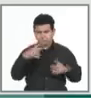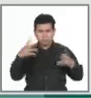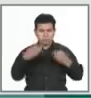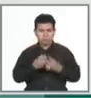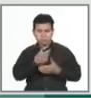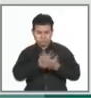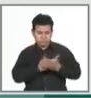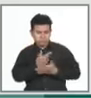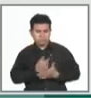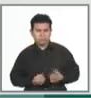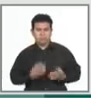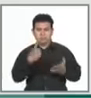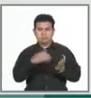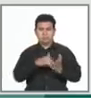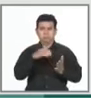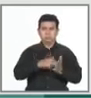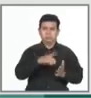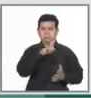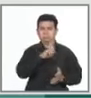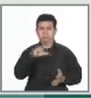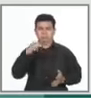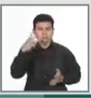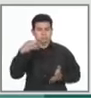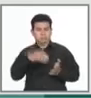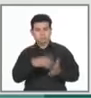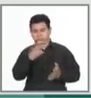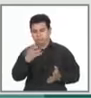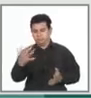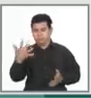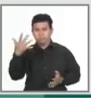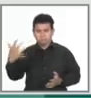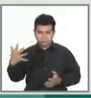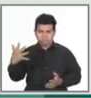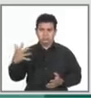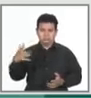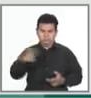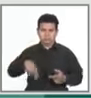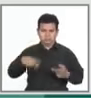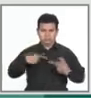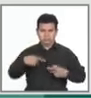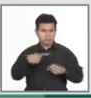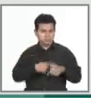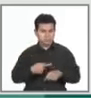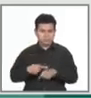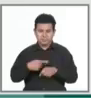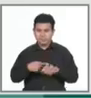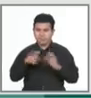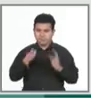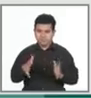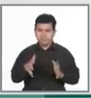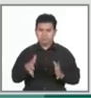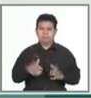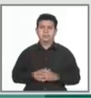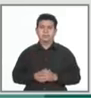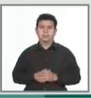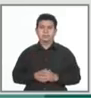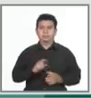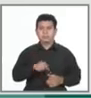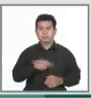registrados un millón 193 mil 255 casos confirmados por esta enfermedad